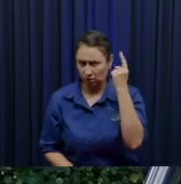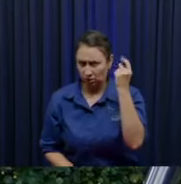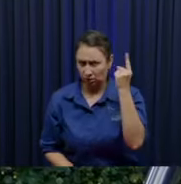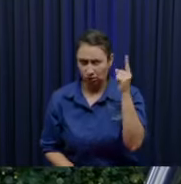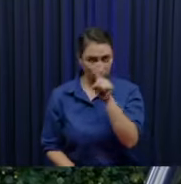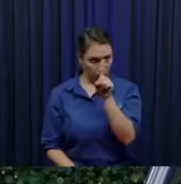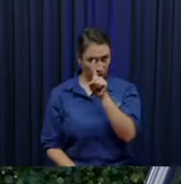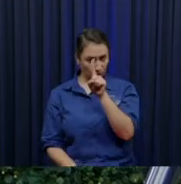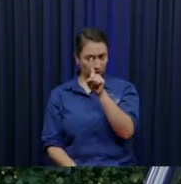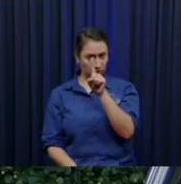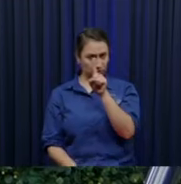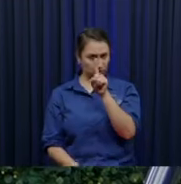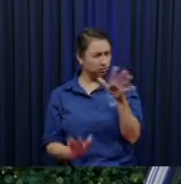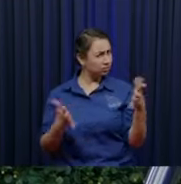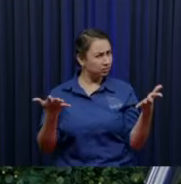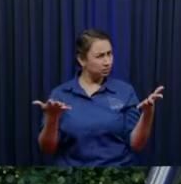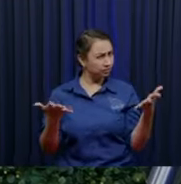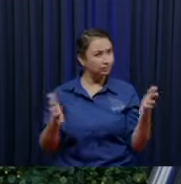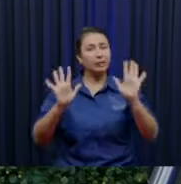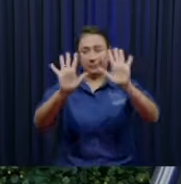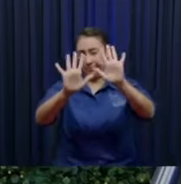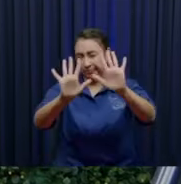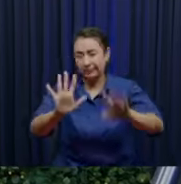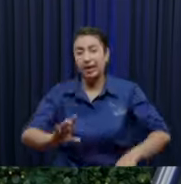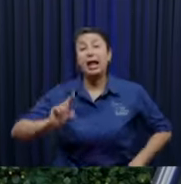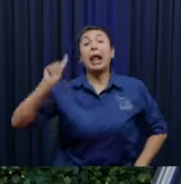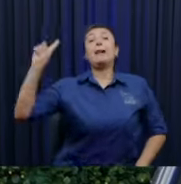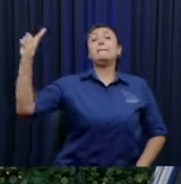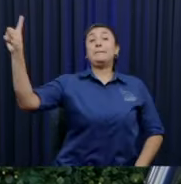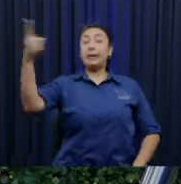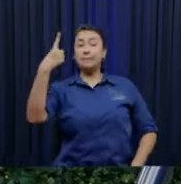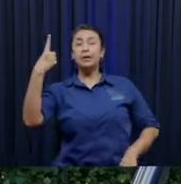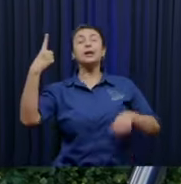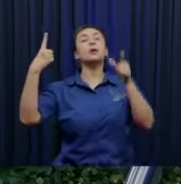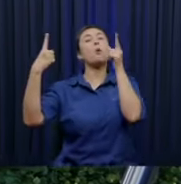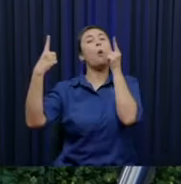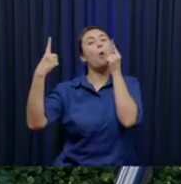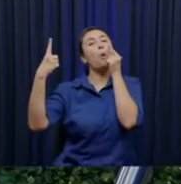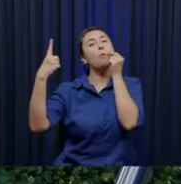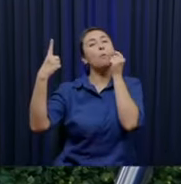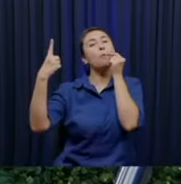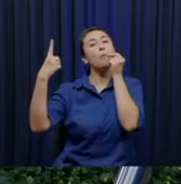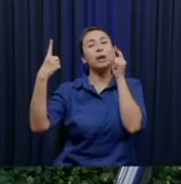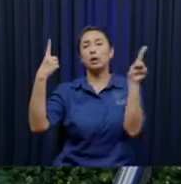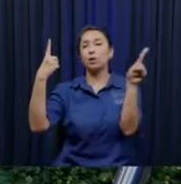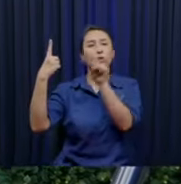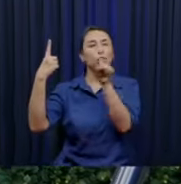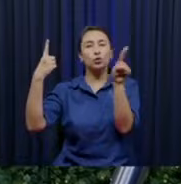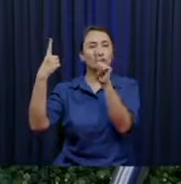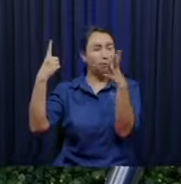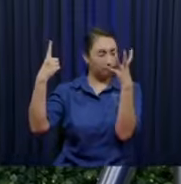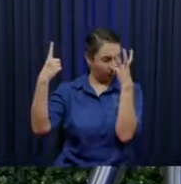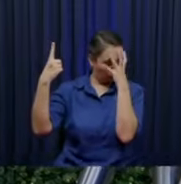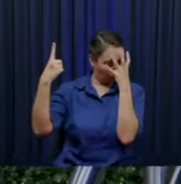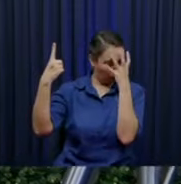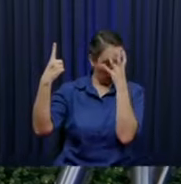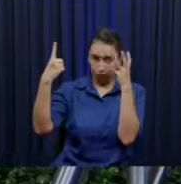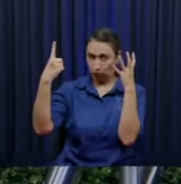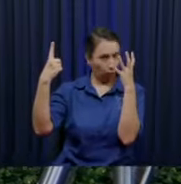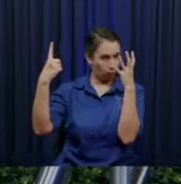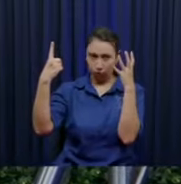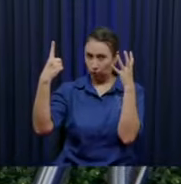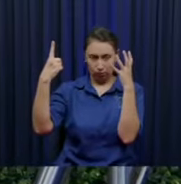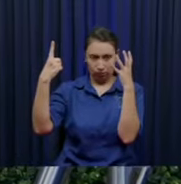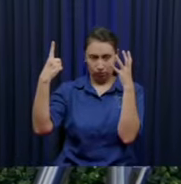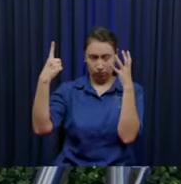¿Quién cayó? El primer Adán, ya se lo leí aquí. El primer Adán